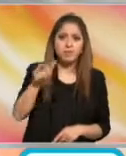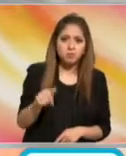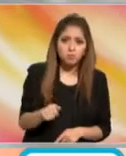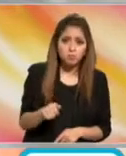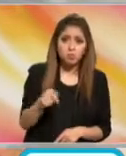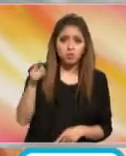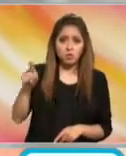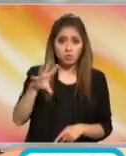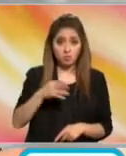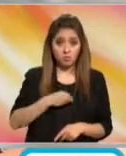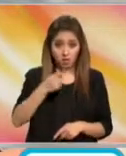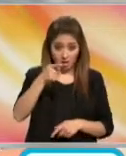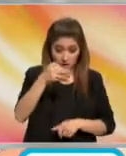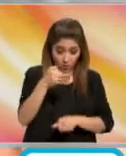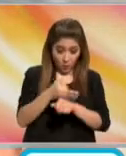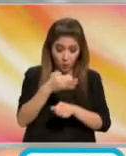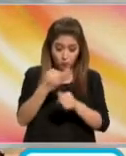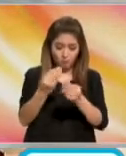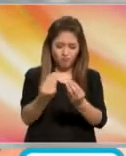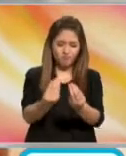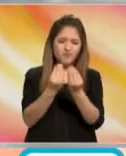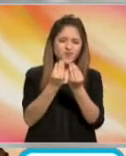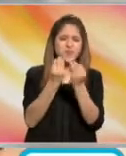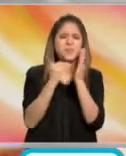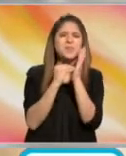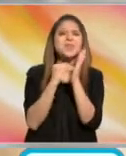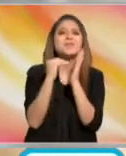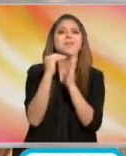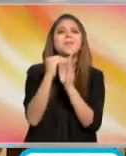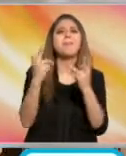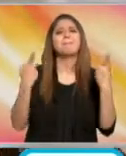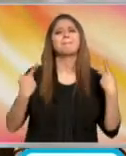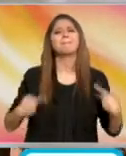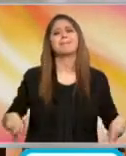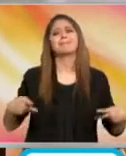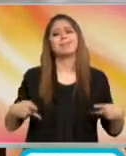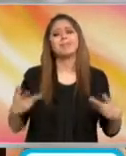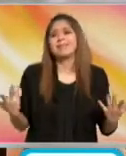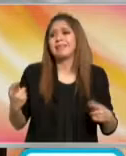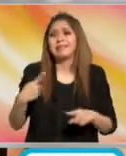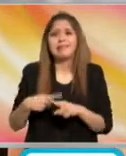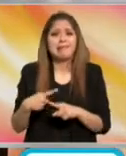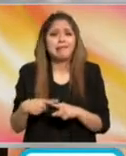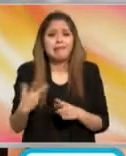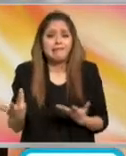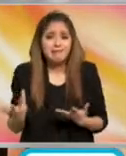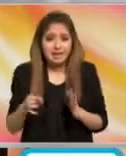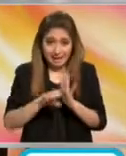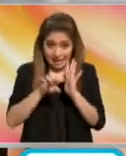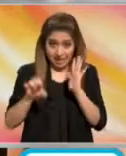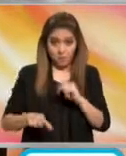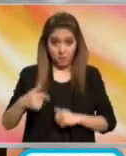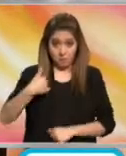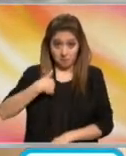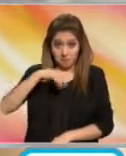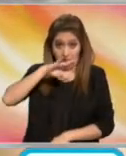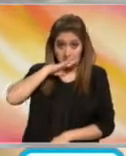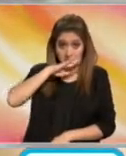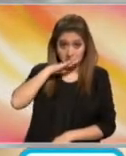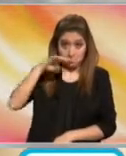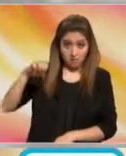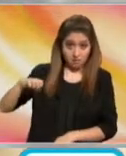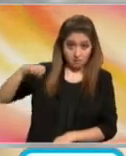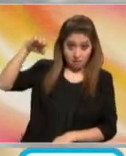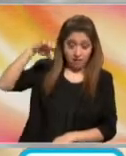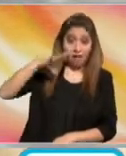¿cuántos millones de personas ¿Quién no? ¿Quién no? Me pregunto yo. Fíjate, Claro. mi mamá, que es una mujer mayor, tiene